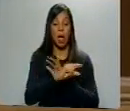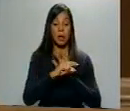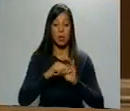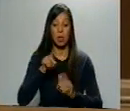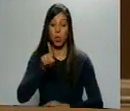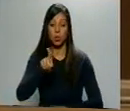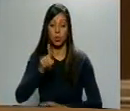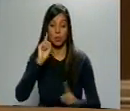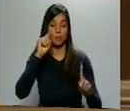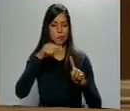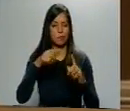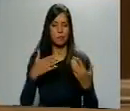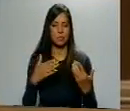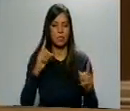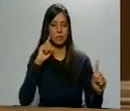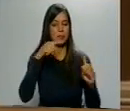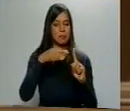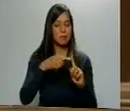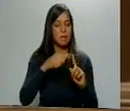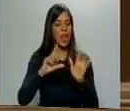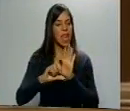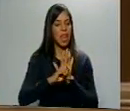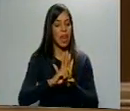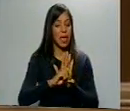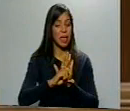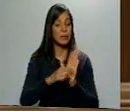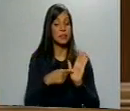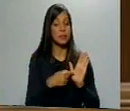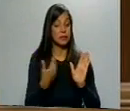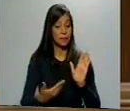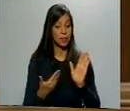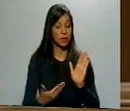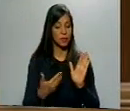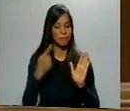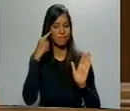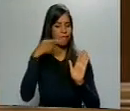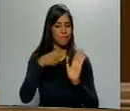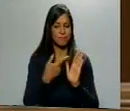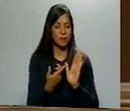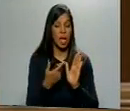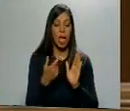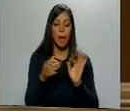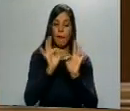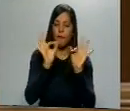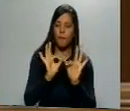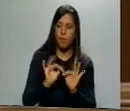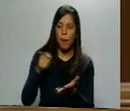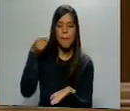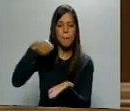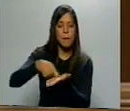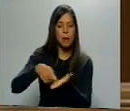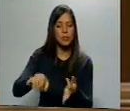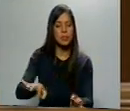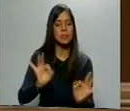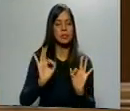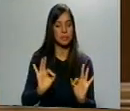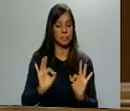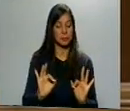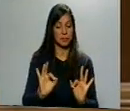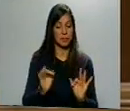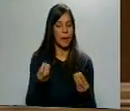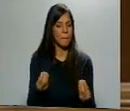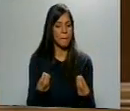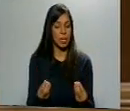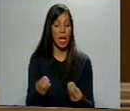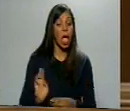primero. El objeto de esta ley constitucional es crear una unidad tributaria especial que será